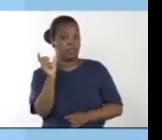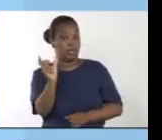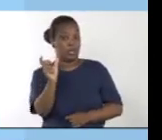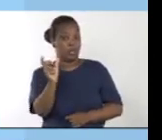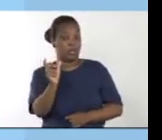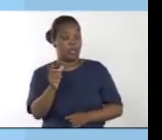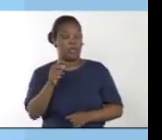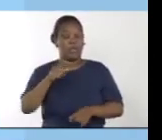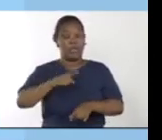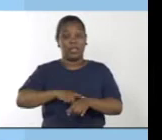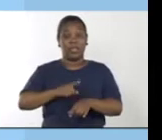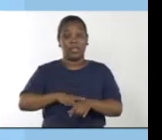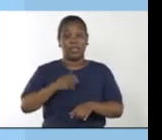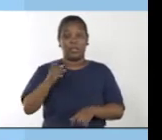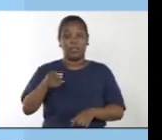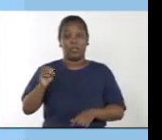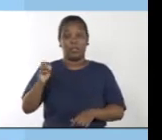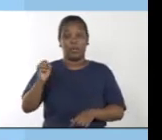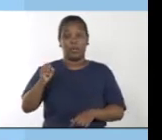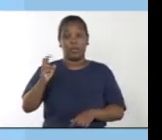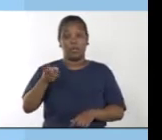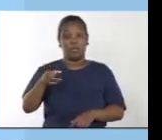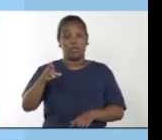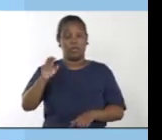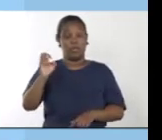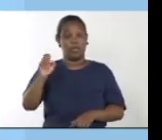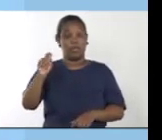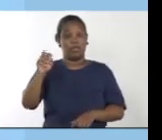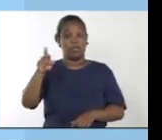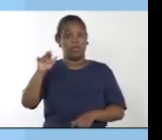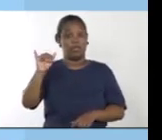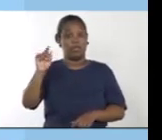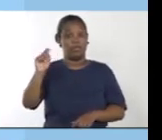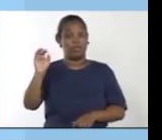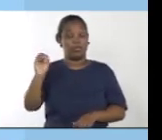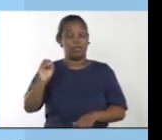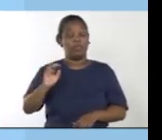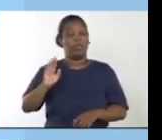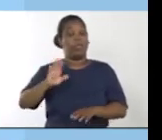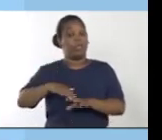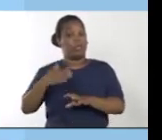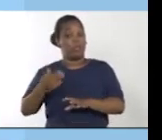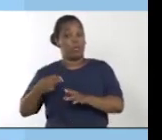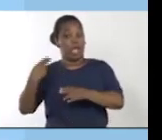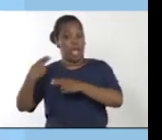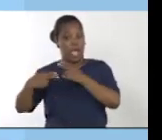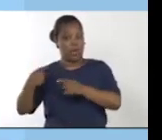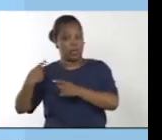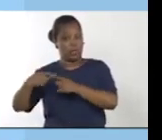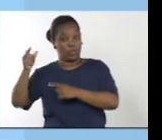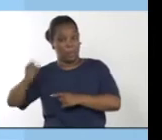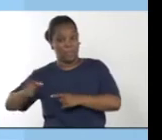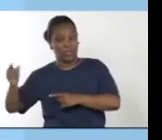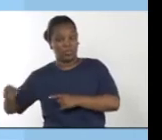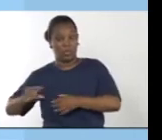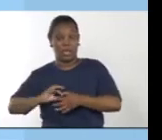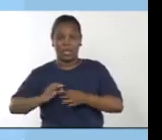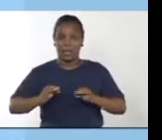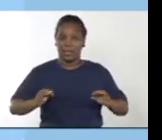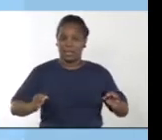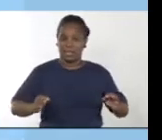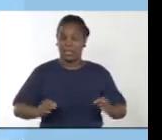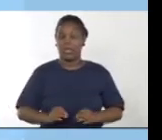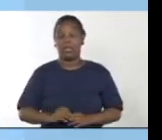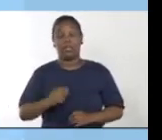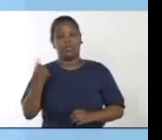tiempo pospretérito. Completen después el resto de las personas gramaticales. Les recuerdo que tanto la